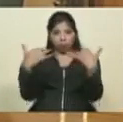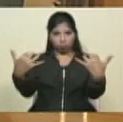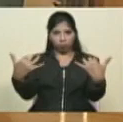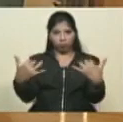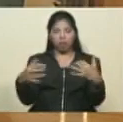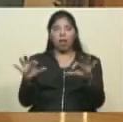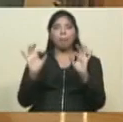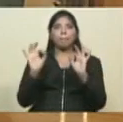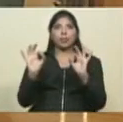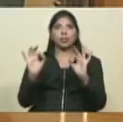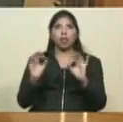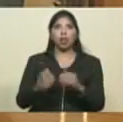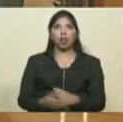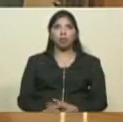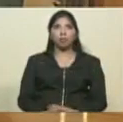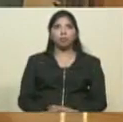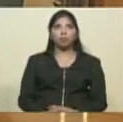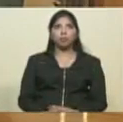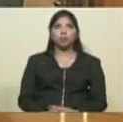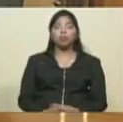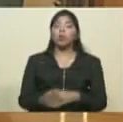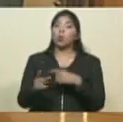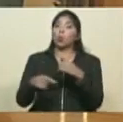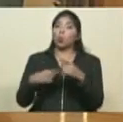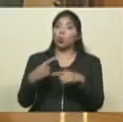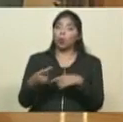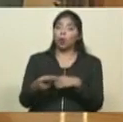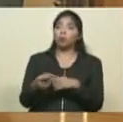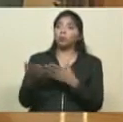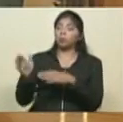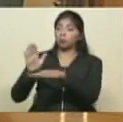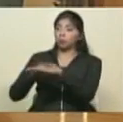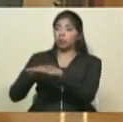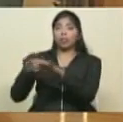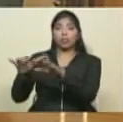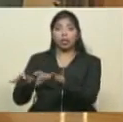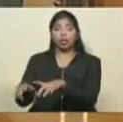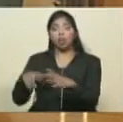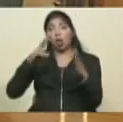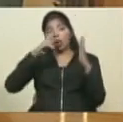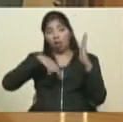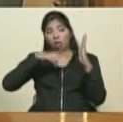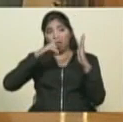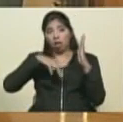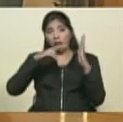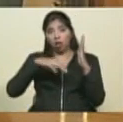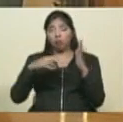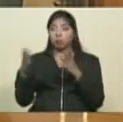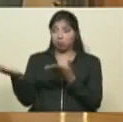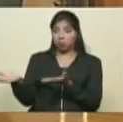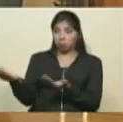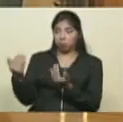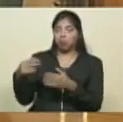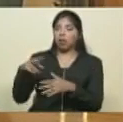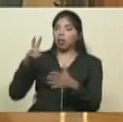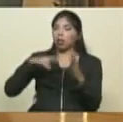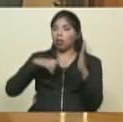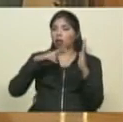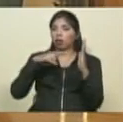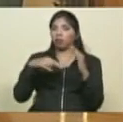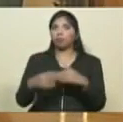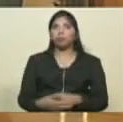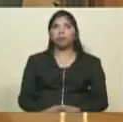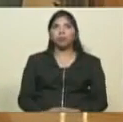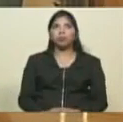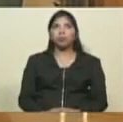especial. Seguidamente la presidenta ordenó al secretario dar lectura al orden del día de la sesión especial anterior. En el